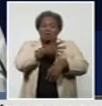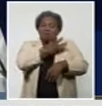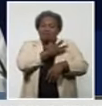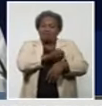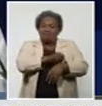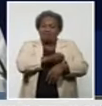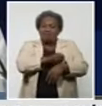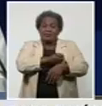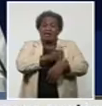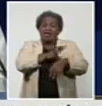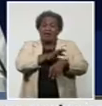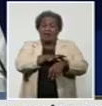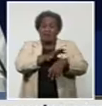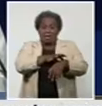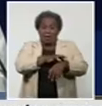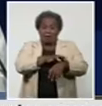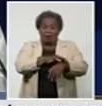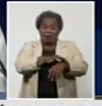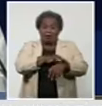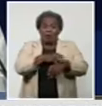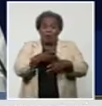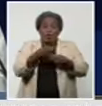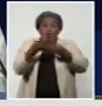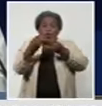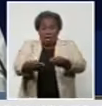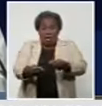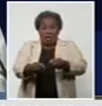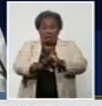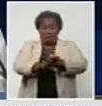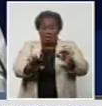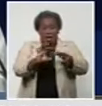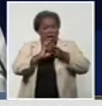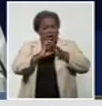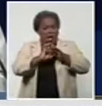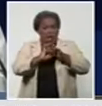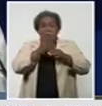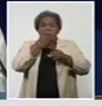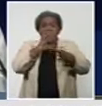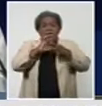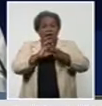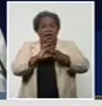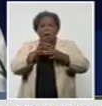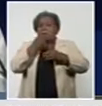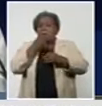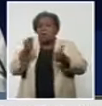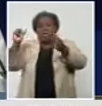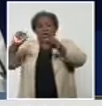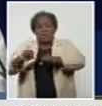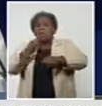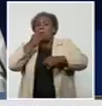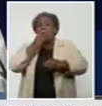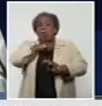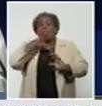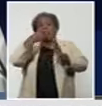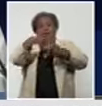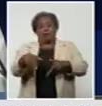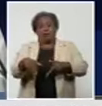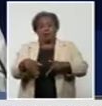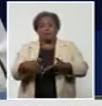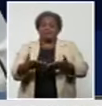tiene una severidad y puede agravarse, puede pasar a crítico y lamentablemente en ocasiones tenemos que